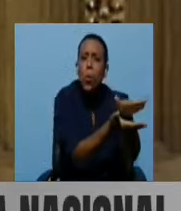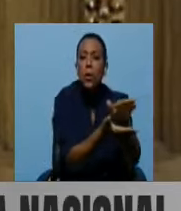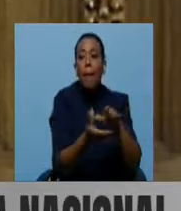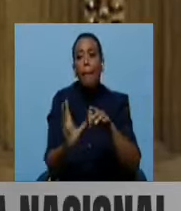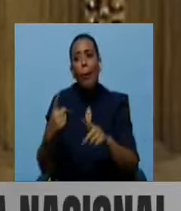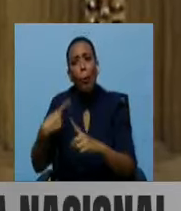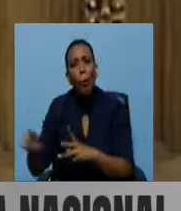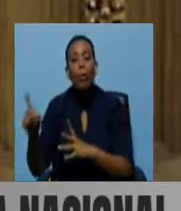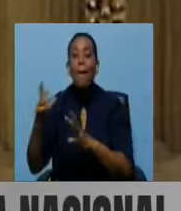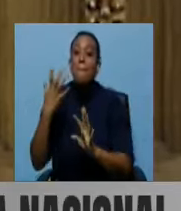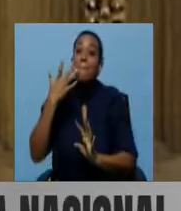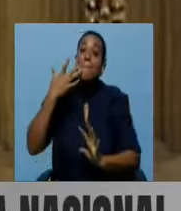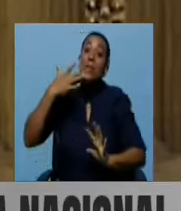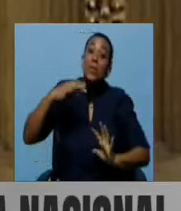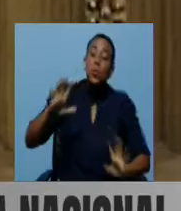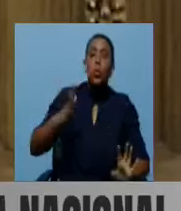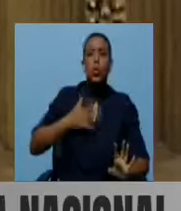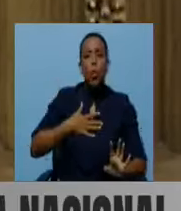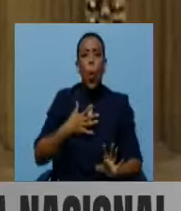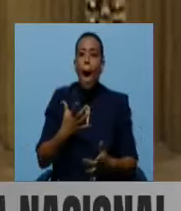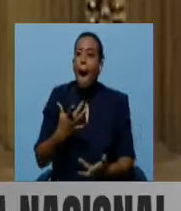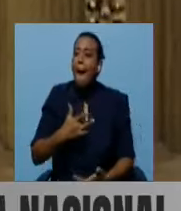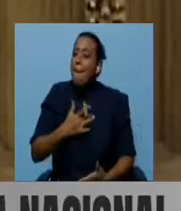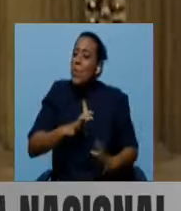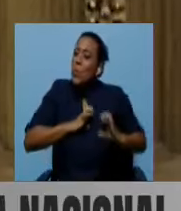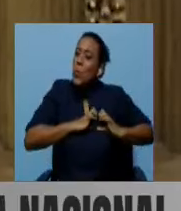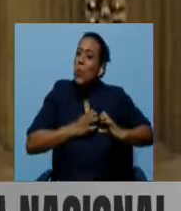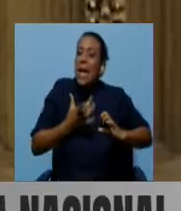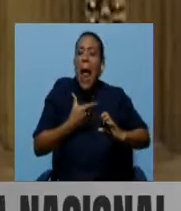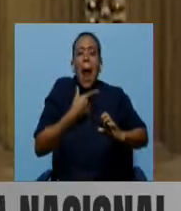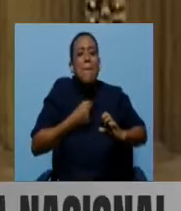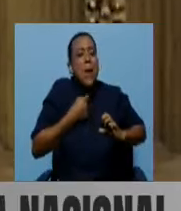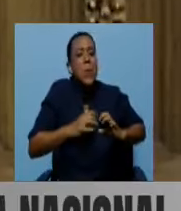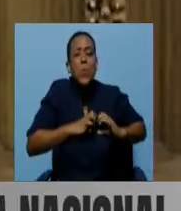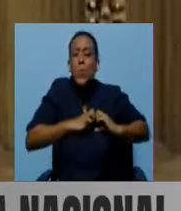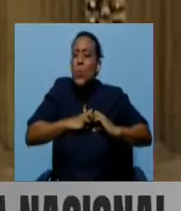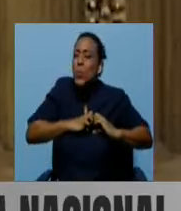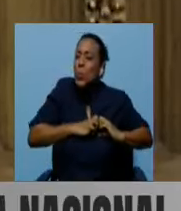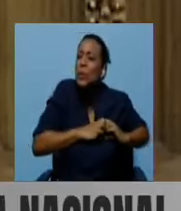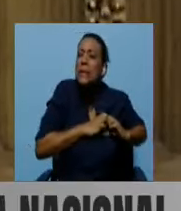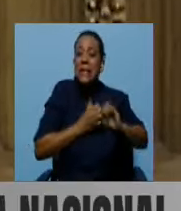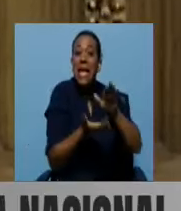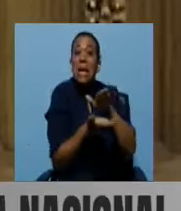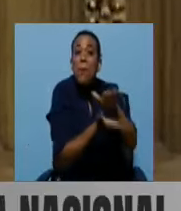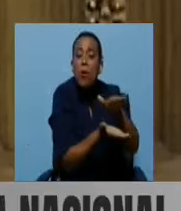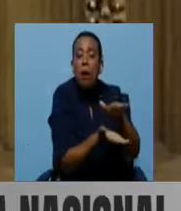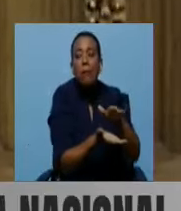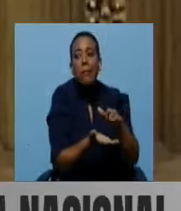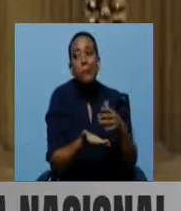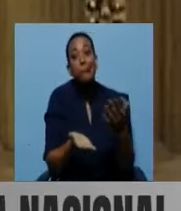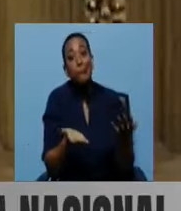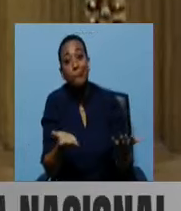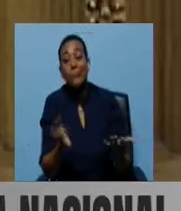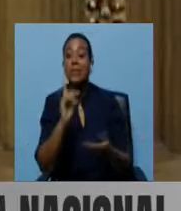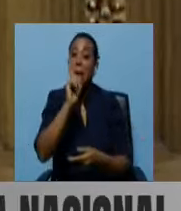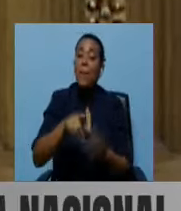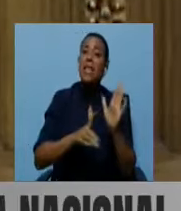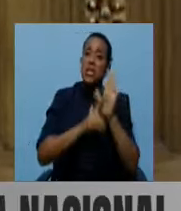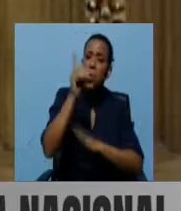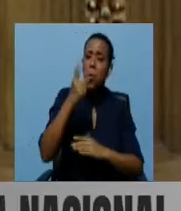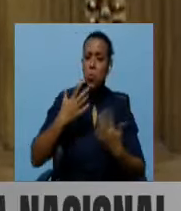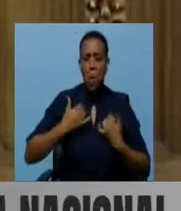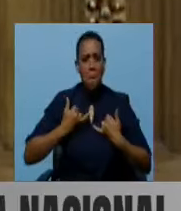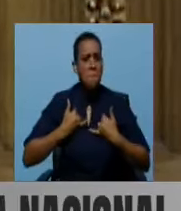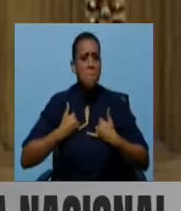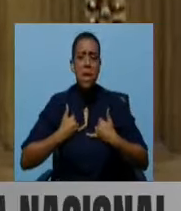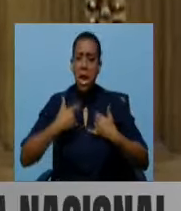pasa si sigo con lo que mi corazón inicialmente quiso para ese lado? Entonces, bueno, terminé de desarrollar